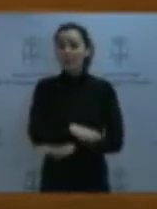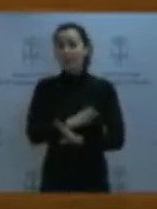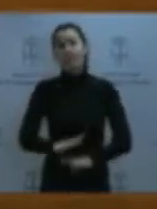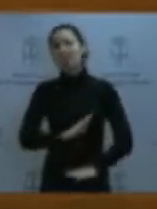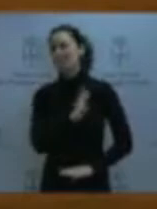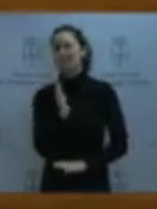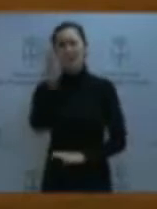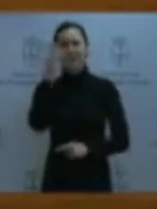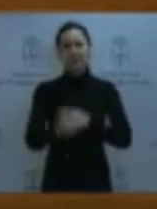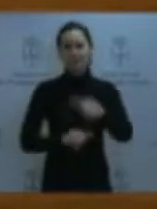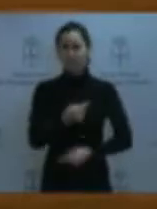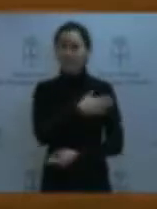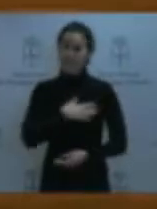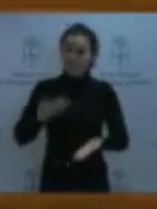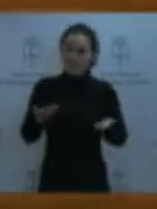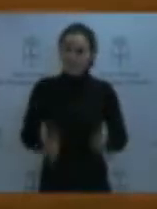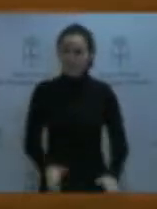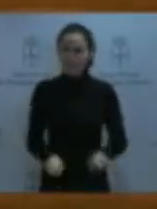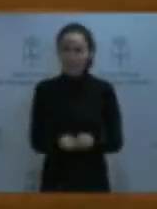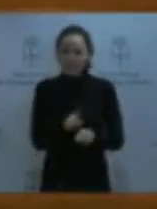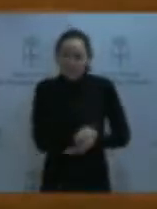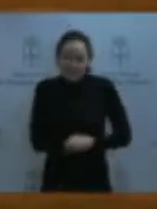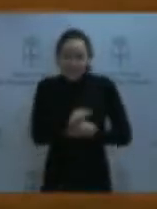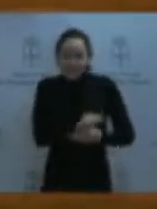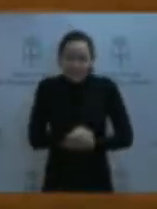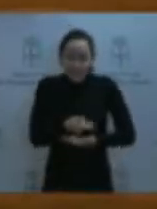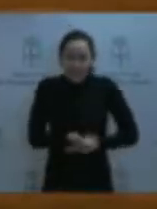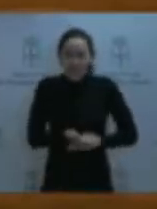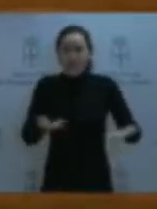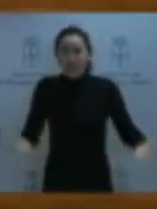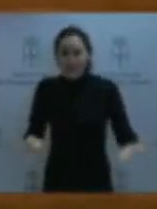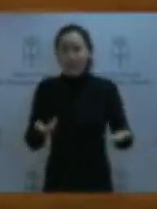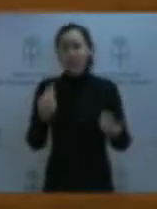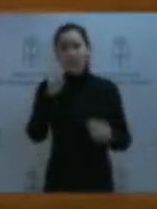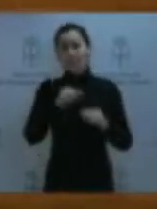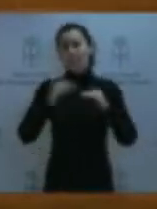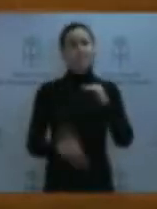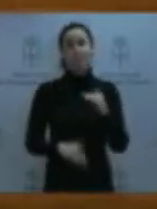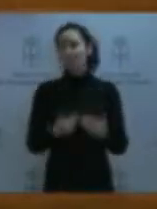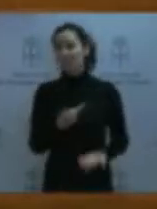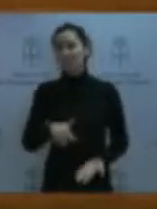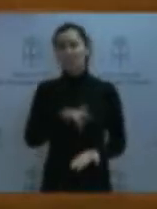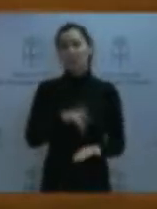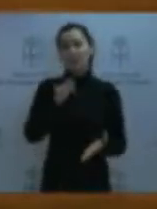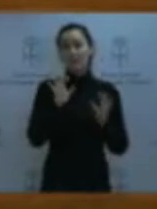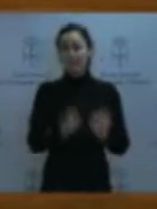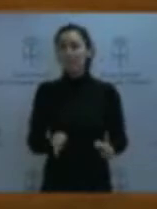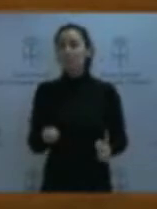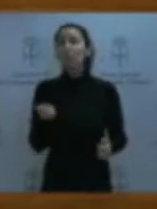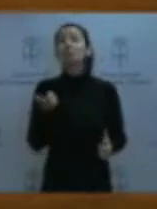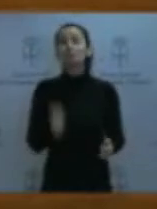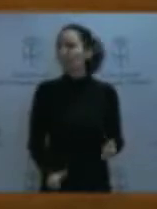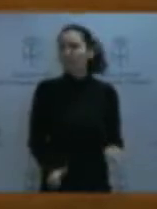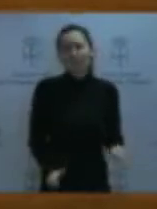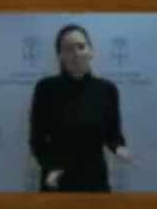familias, que quieren que sus hijos y sus hijas sean guardadas por las personas de confianza. Encontramos desigualdad en las retribuciones.